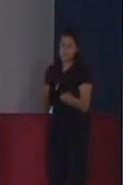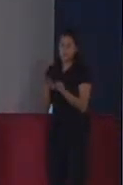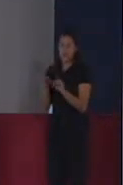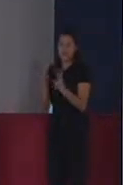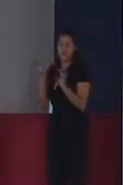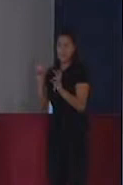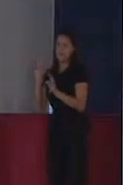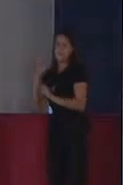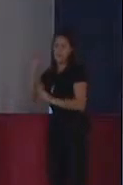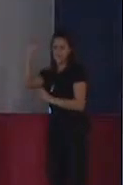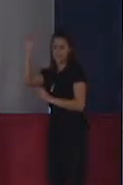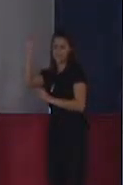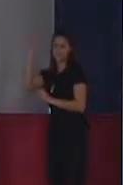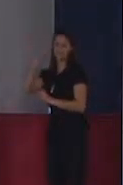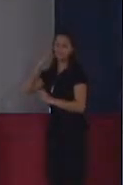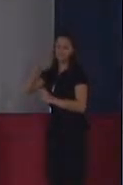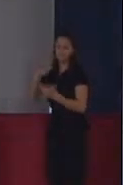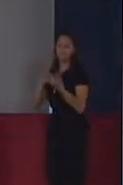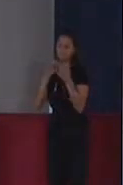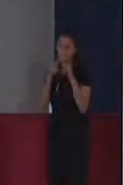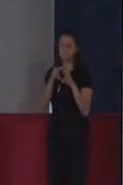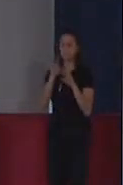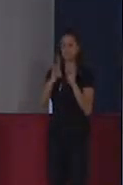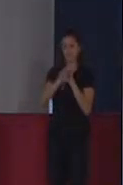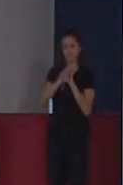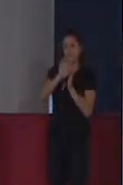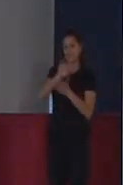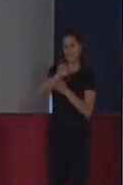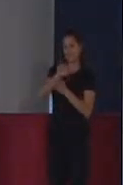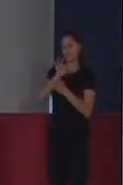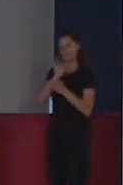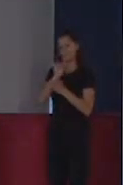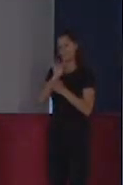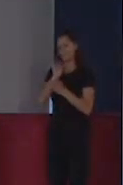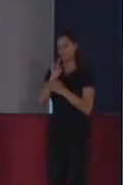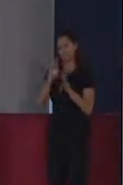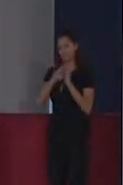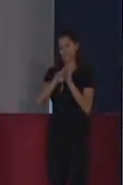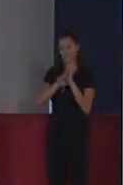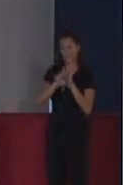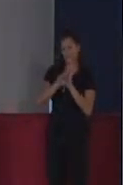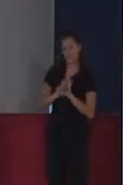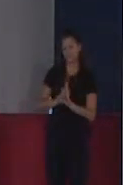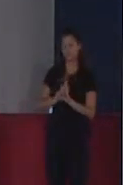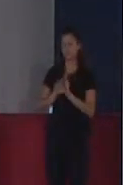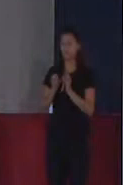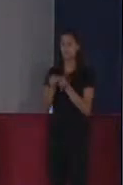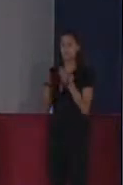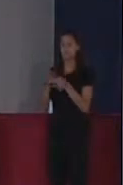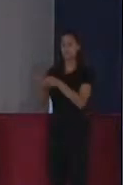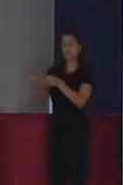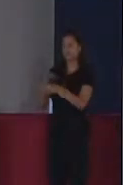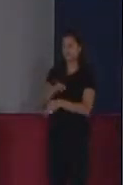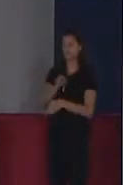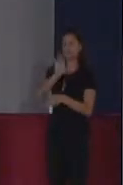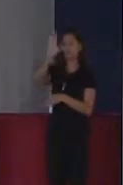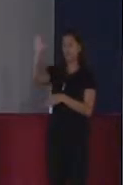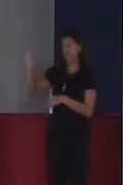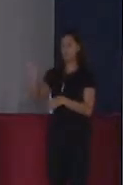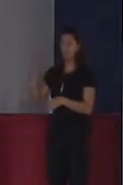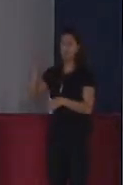política y el ejercicio básicamente de la ley estatutaria. Muchos municipios y muchos departamentos ya están haciendo la